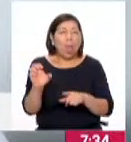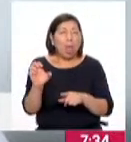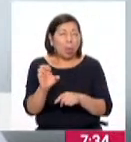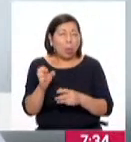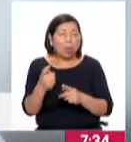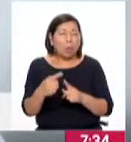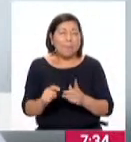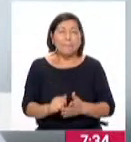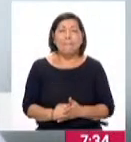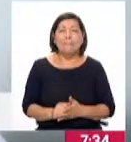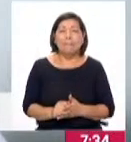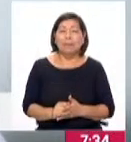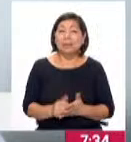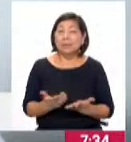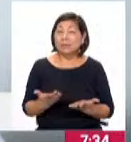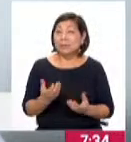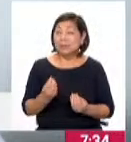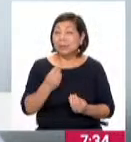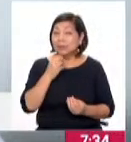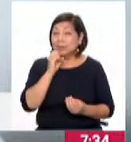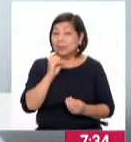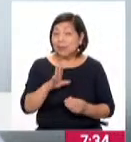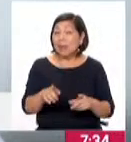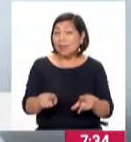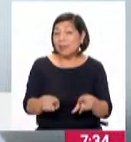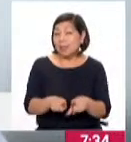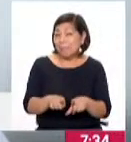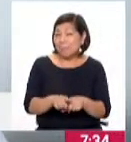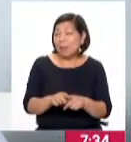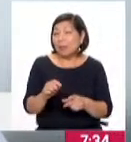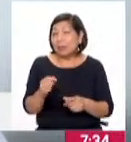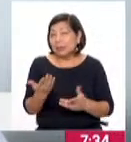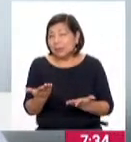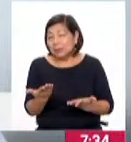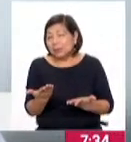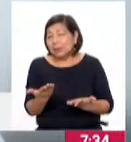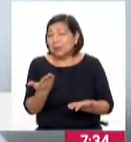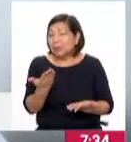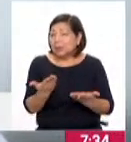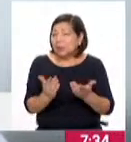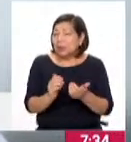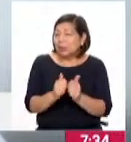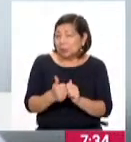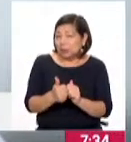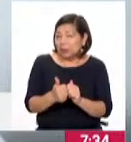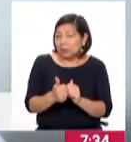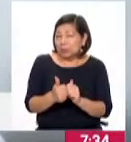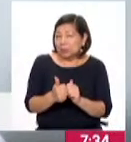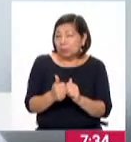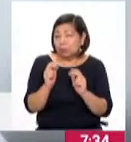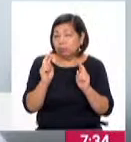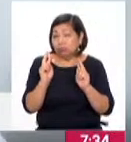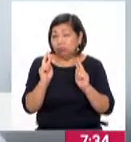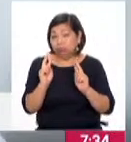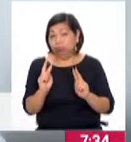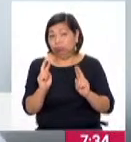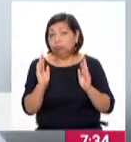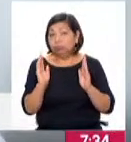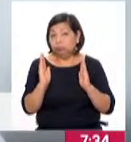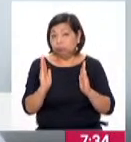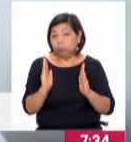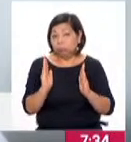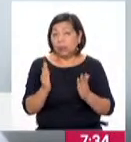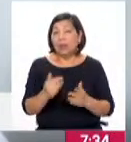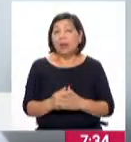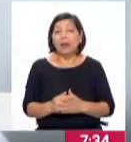realidad y como mencionabas también ha habido un cambio en el sistema de alerta en los comunicados